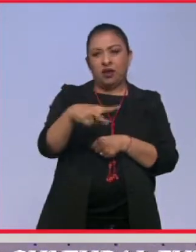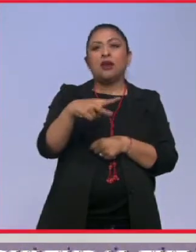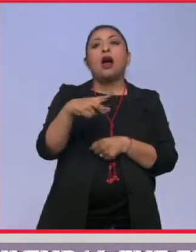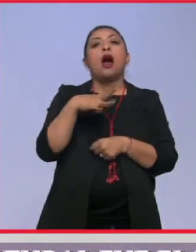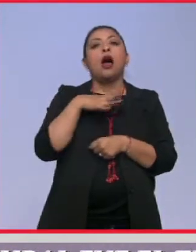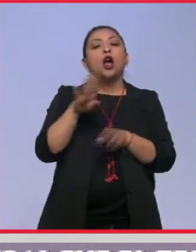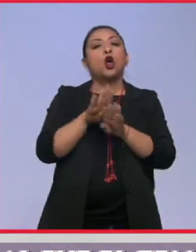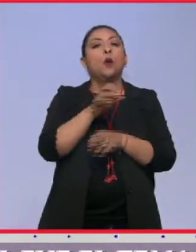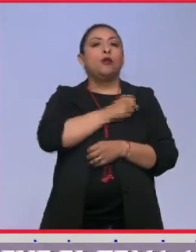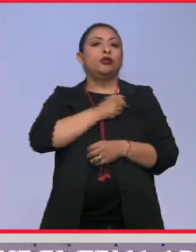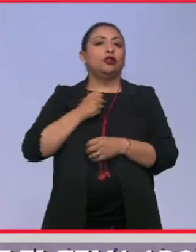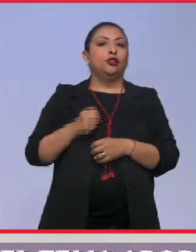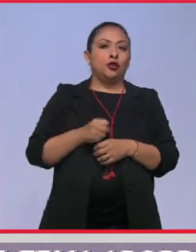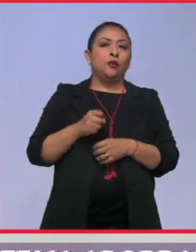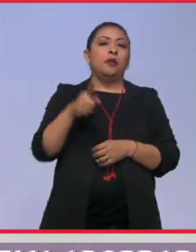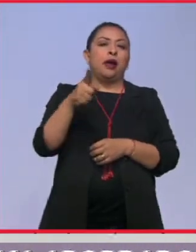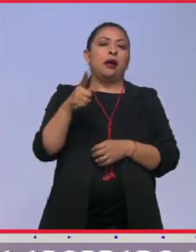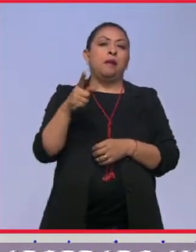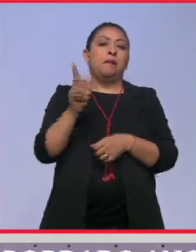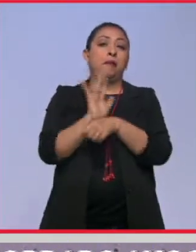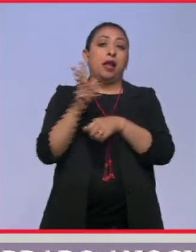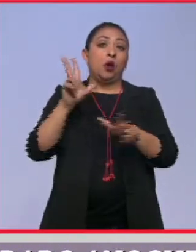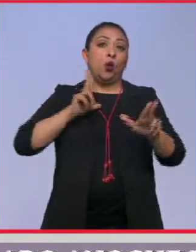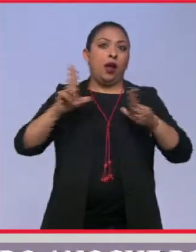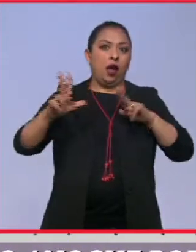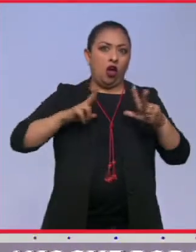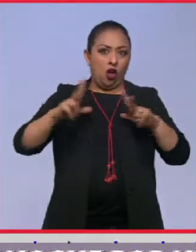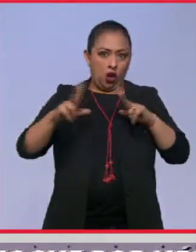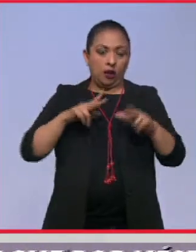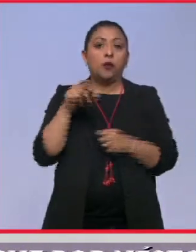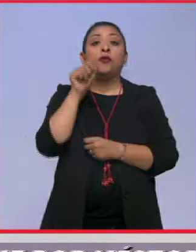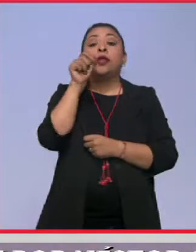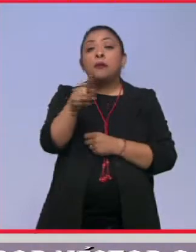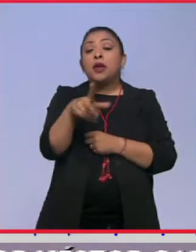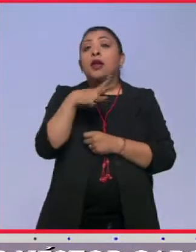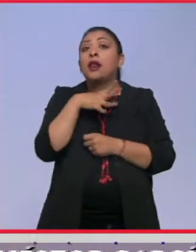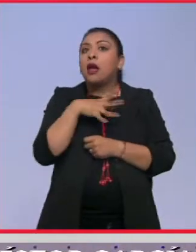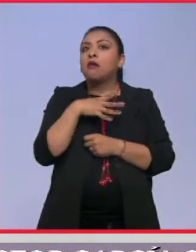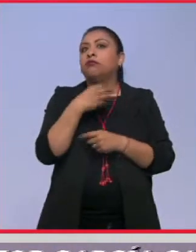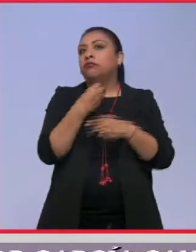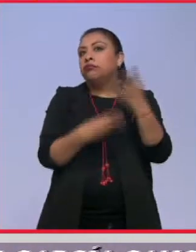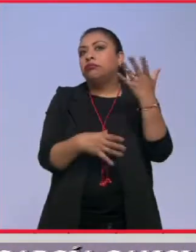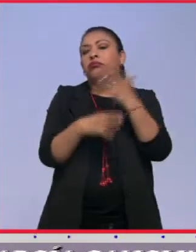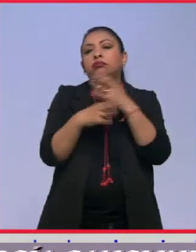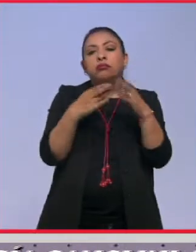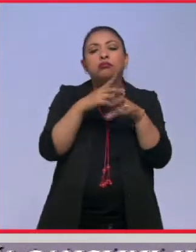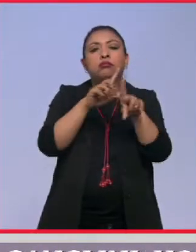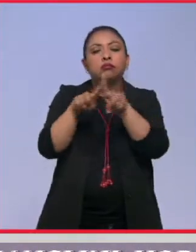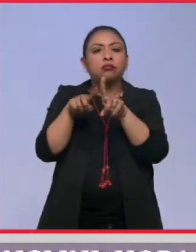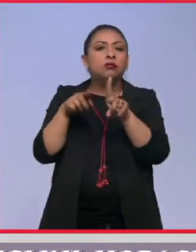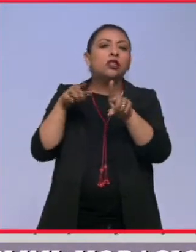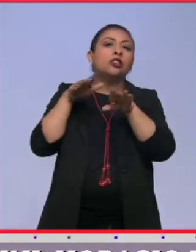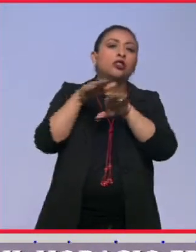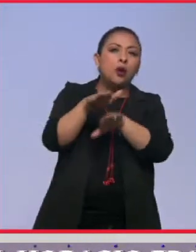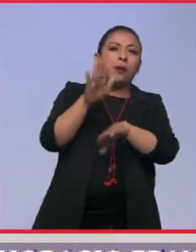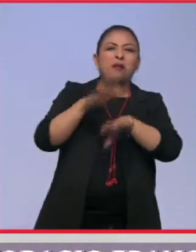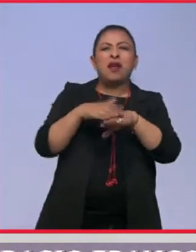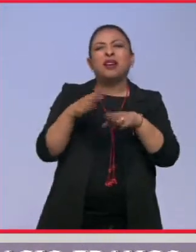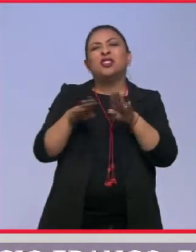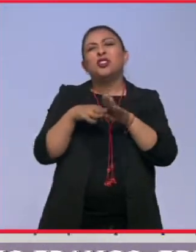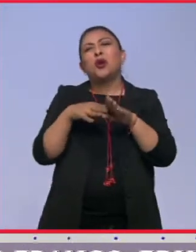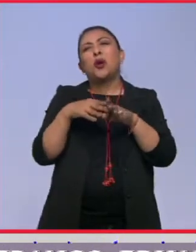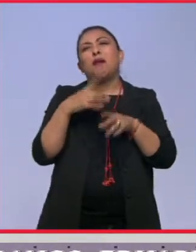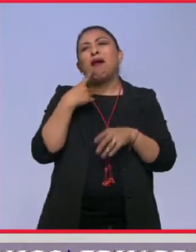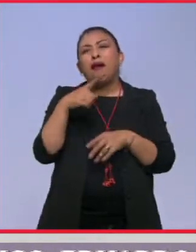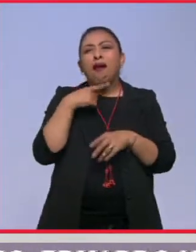un superhéroe en una película hollywoodense, y también pues hay muchas otras cosas que tienen que ver, hay más escándalos sobre